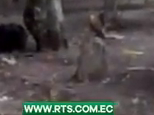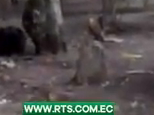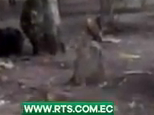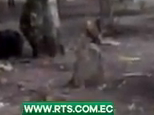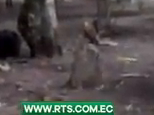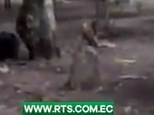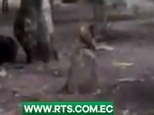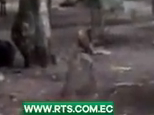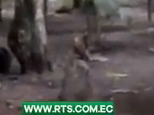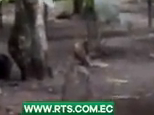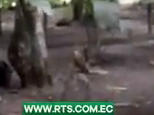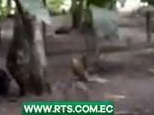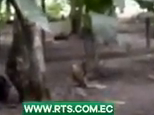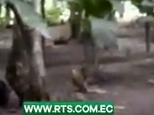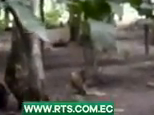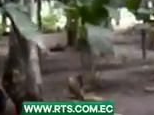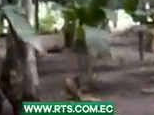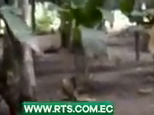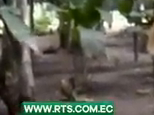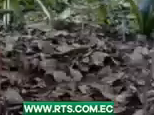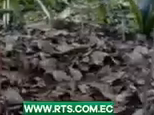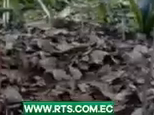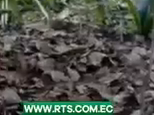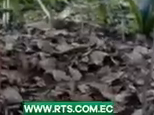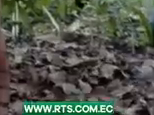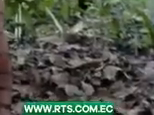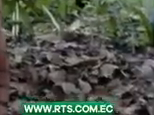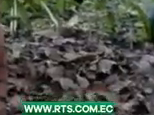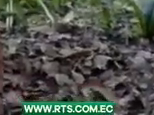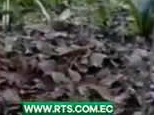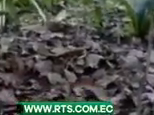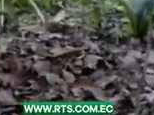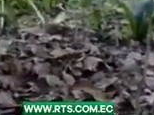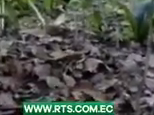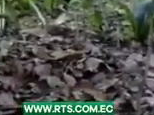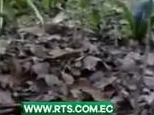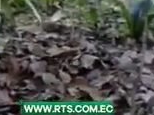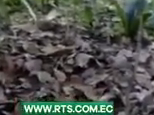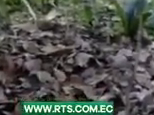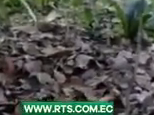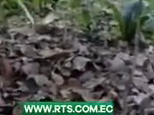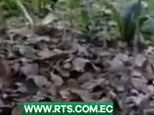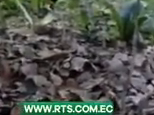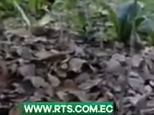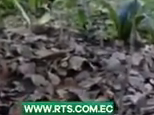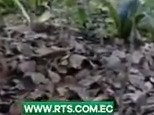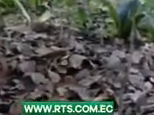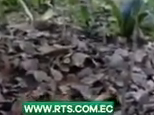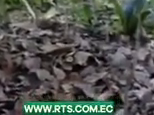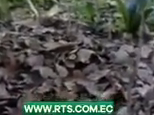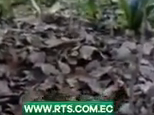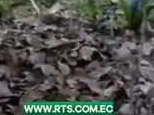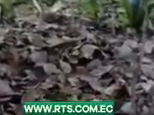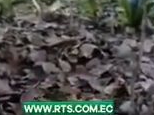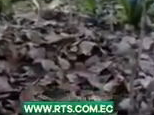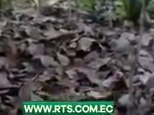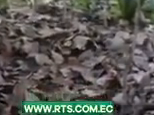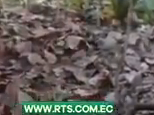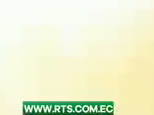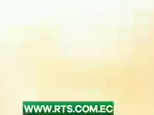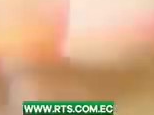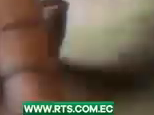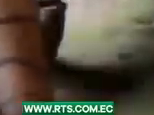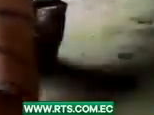también discur, ¿no? Son depuradoras de la sangre. Bueno, gracias a Dios, yo siempre he estado un poco... Hasta la vez yo tengo mis